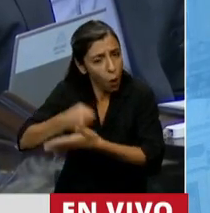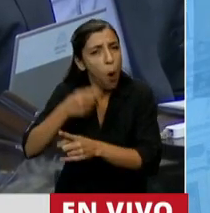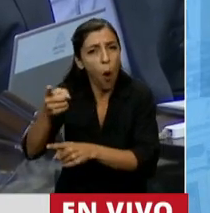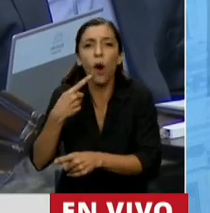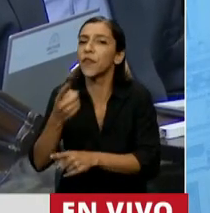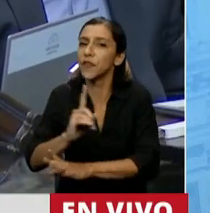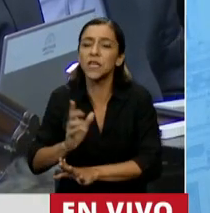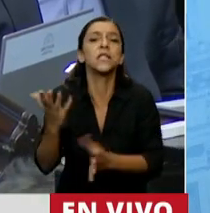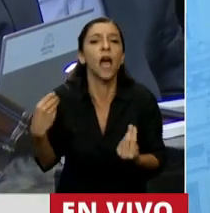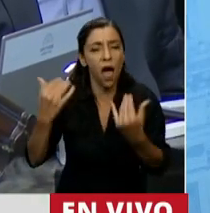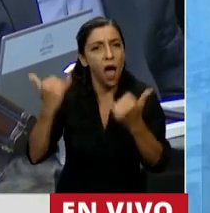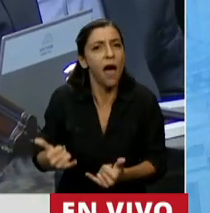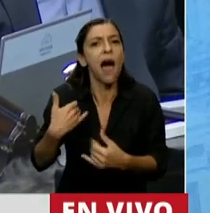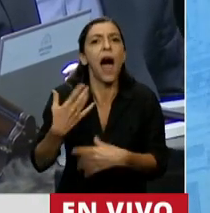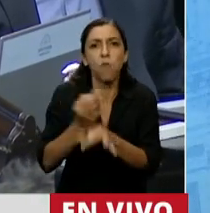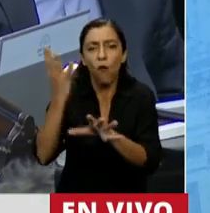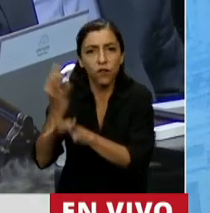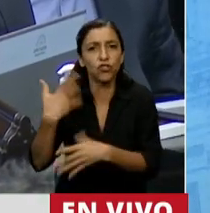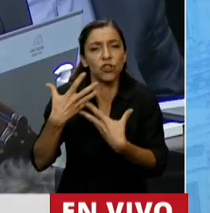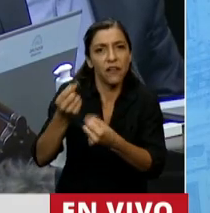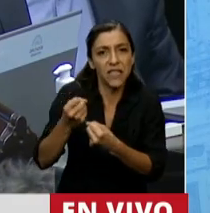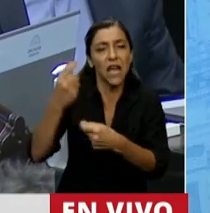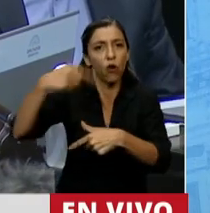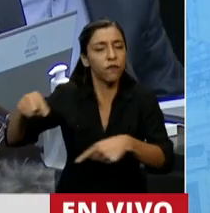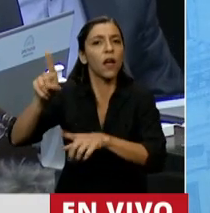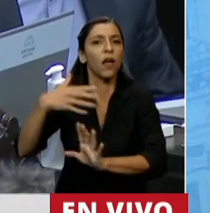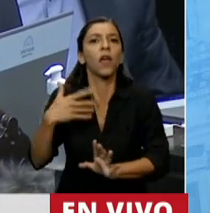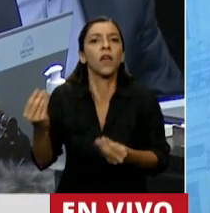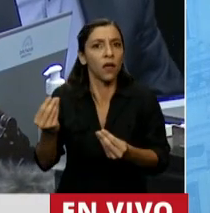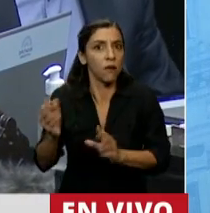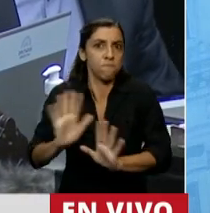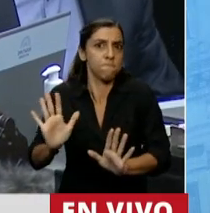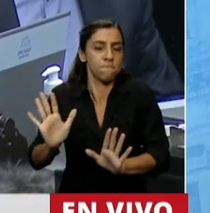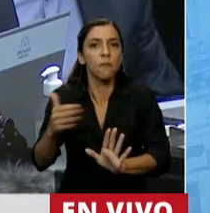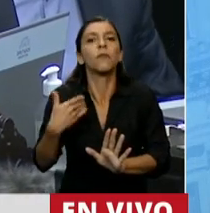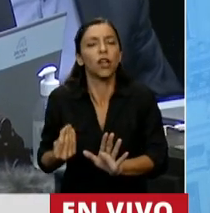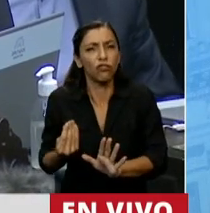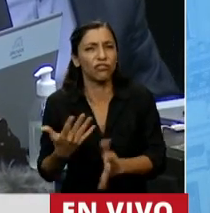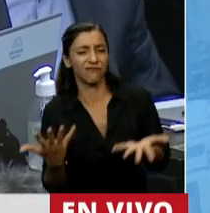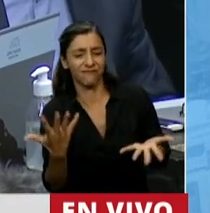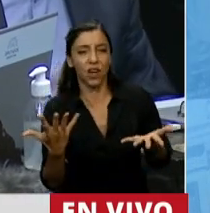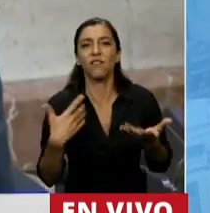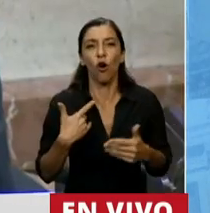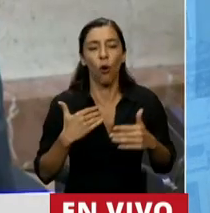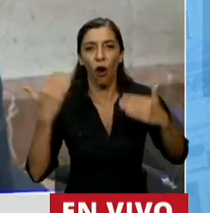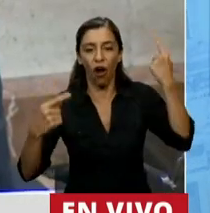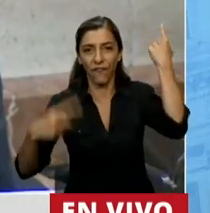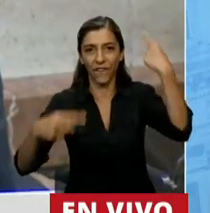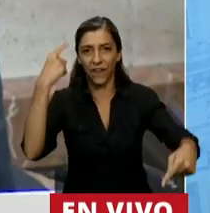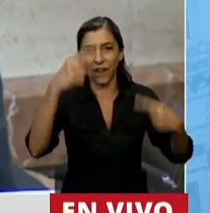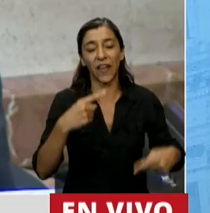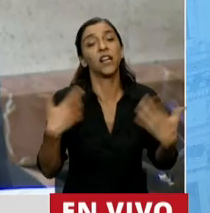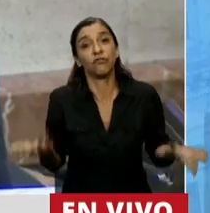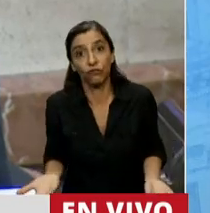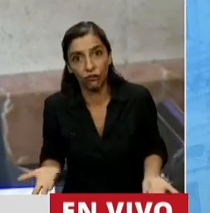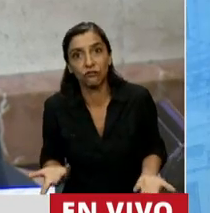de profesionales de la salud y de mujeres en su provincia. No ver esta desigualdad, señor presidente, nos lleva a que en algunos lugares